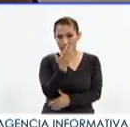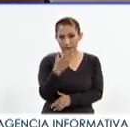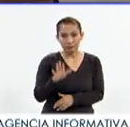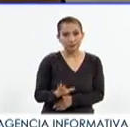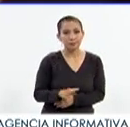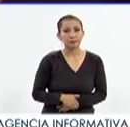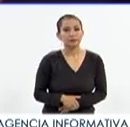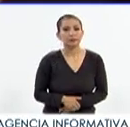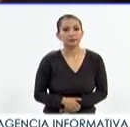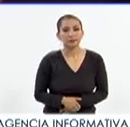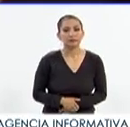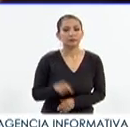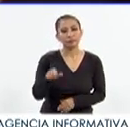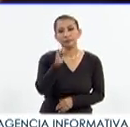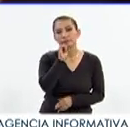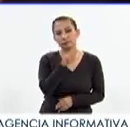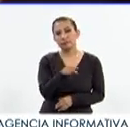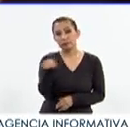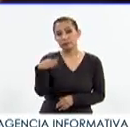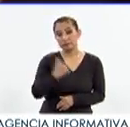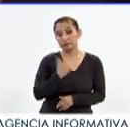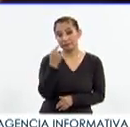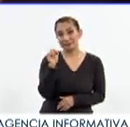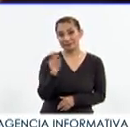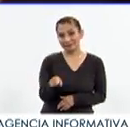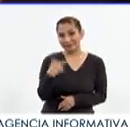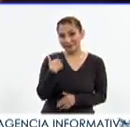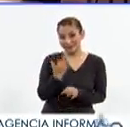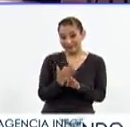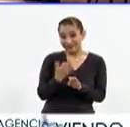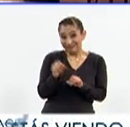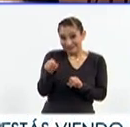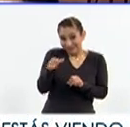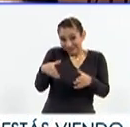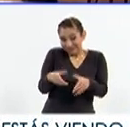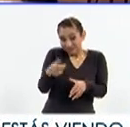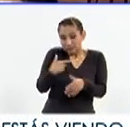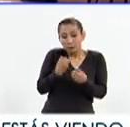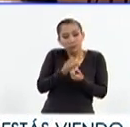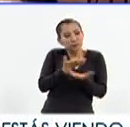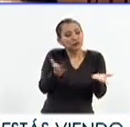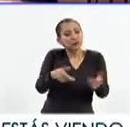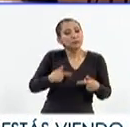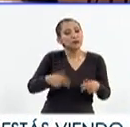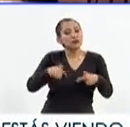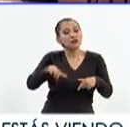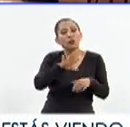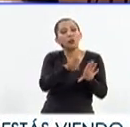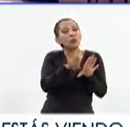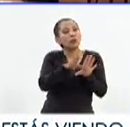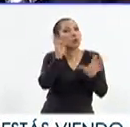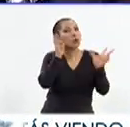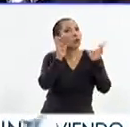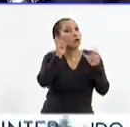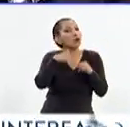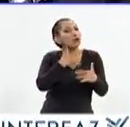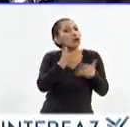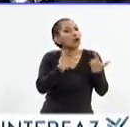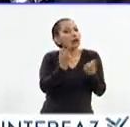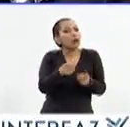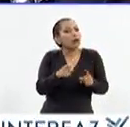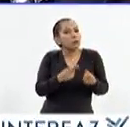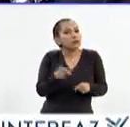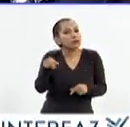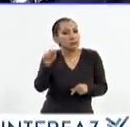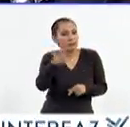Contemporánea, y también aprovechamos ese momento para poder compartir con la gente cómo escuchamos y cómo sentimos la